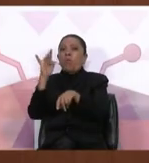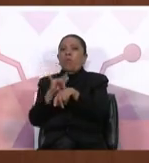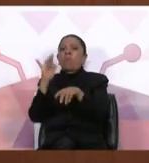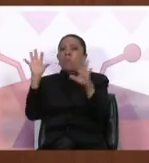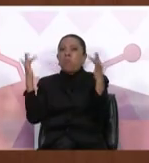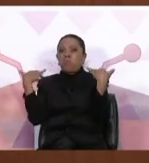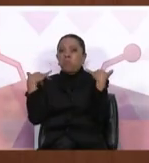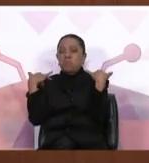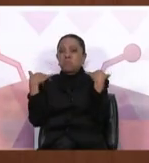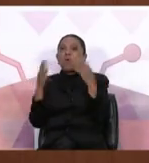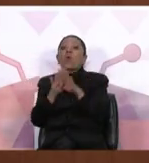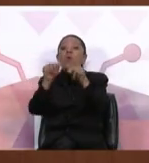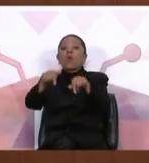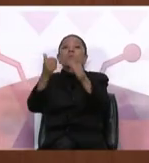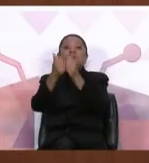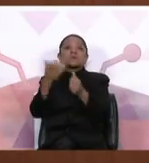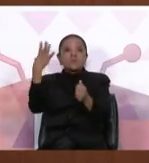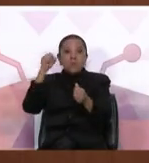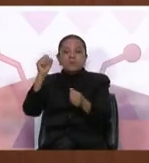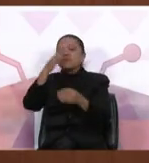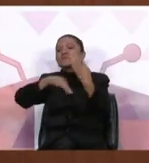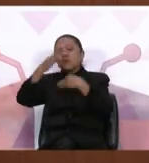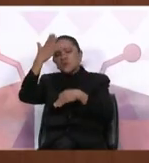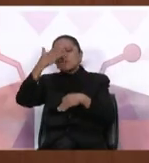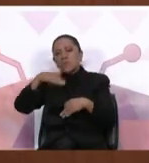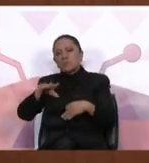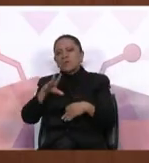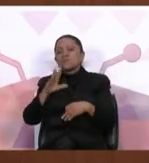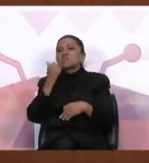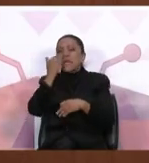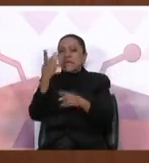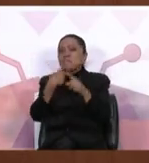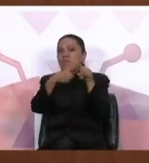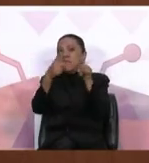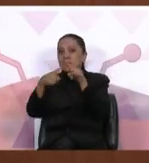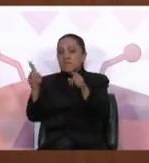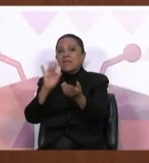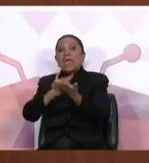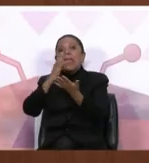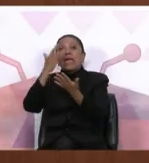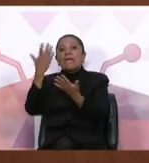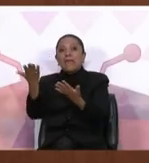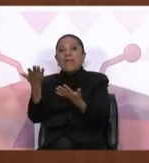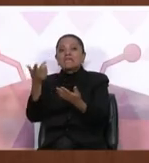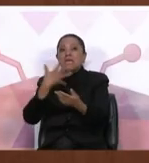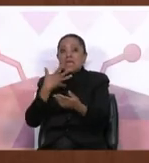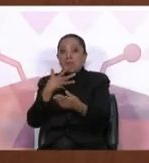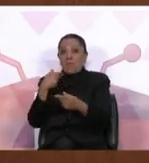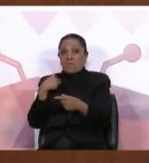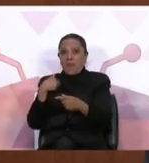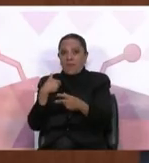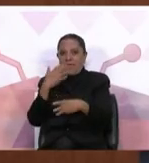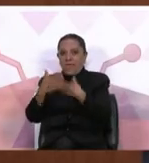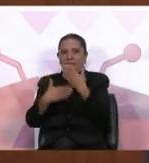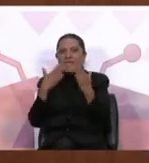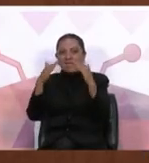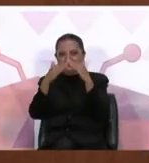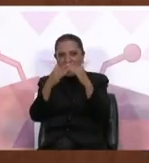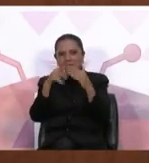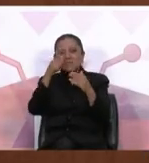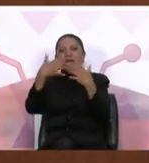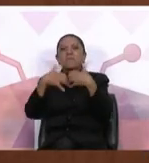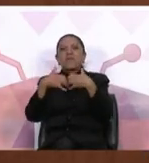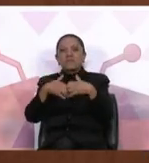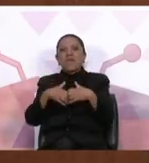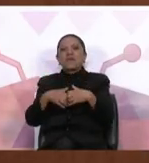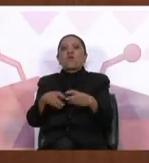modelos todos sabemos lo queremos distintos gracias al que mereció en su casa gracia al empresario al comerciante o locatario